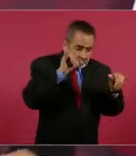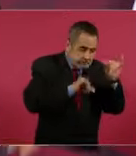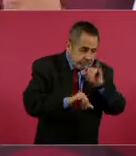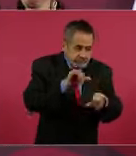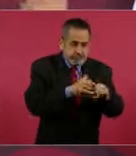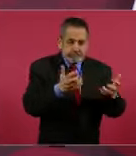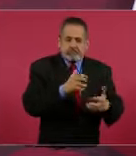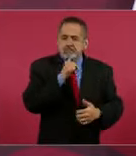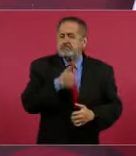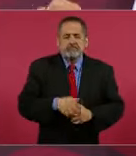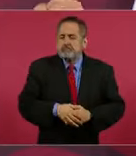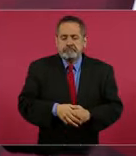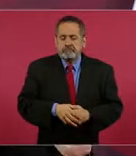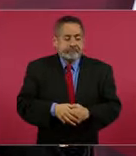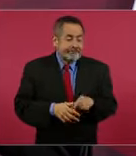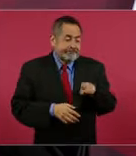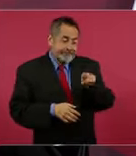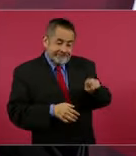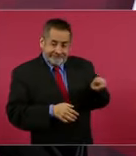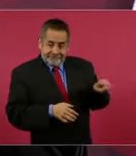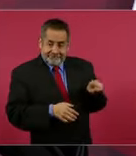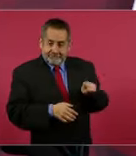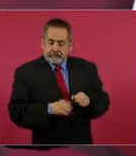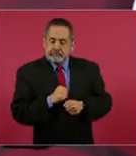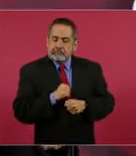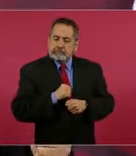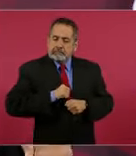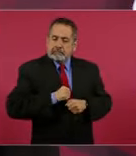pero tenían buenas agarraderas,